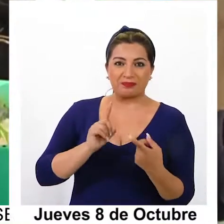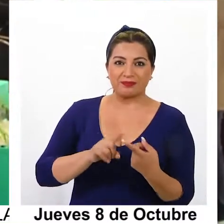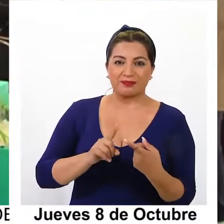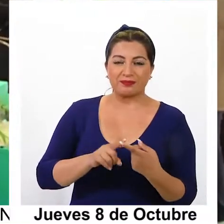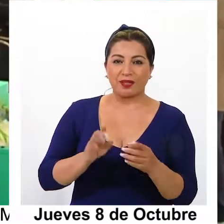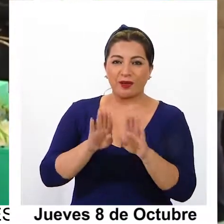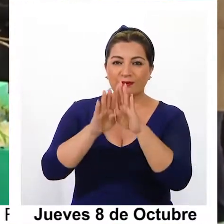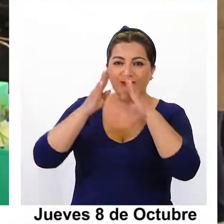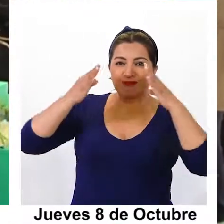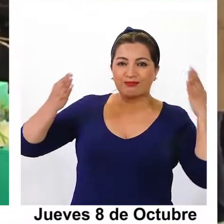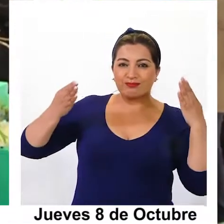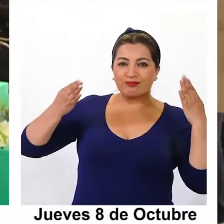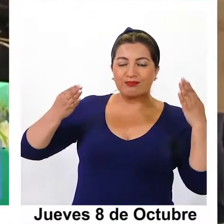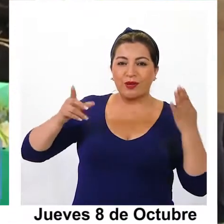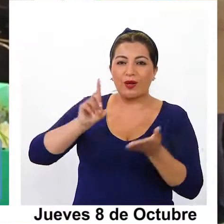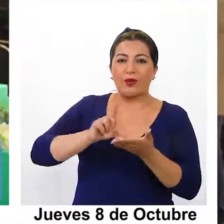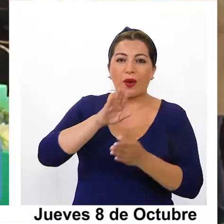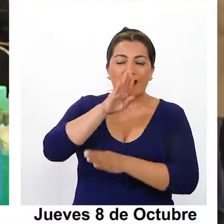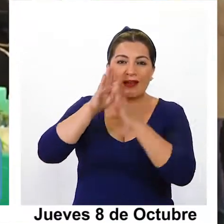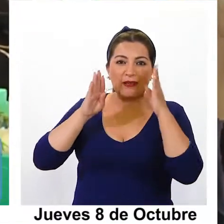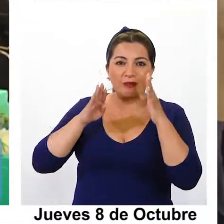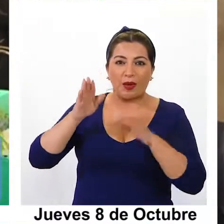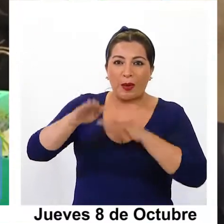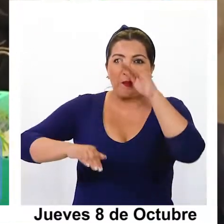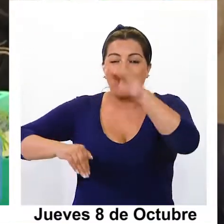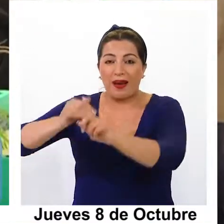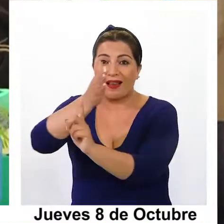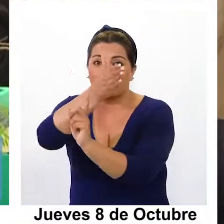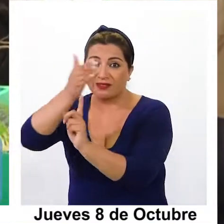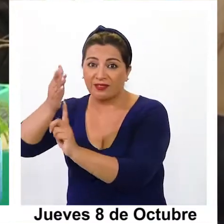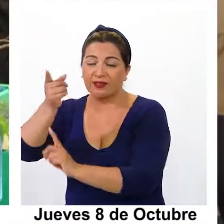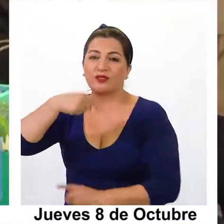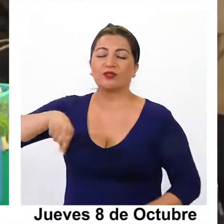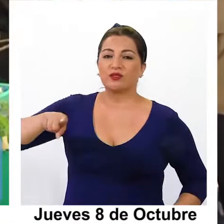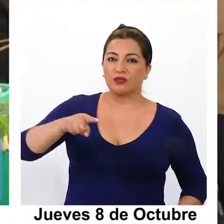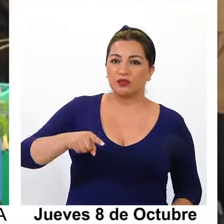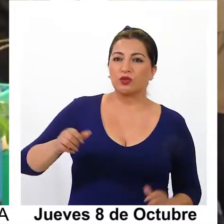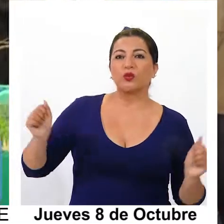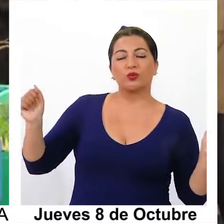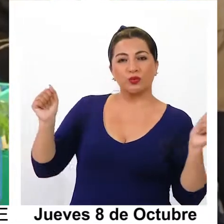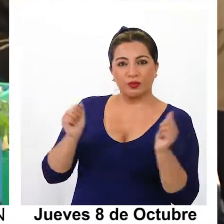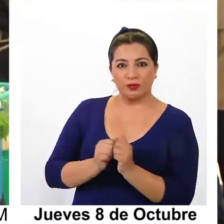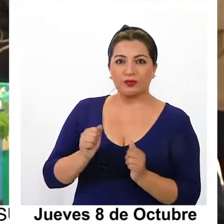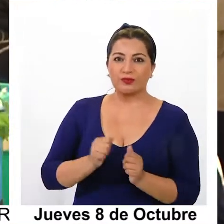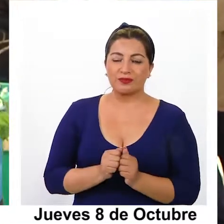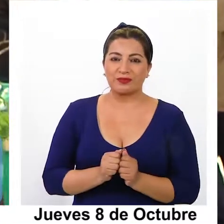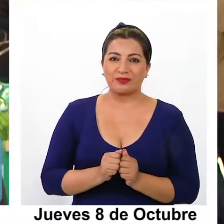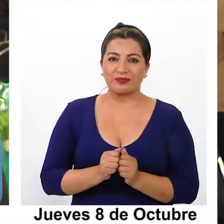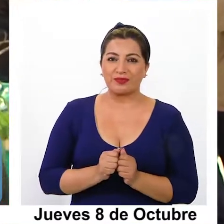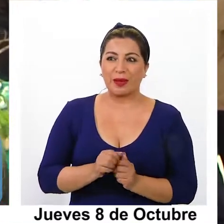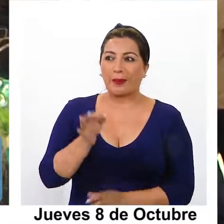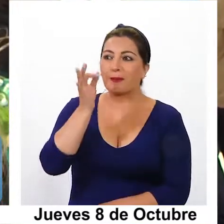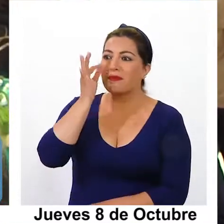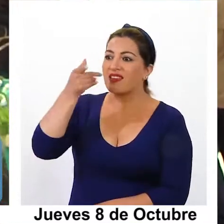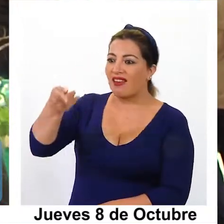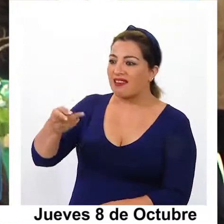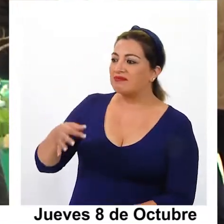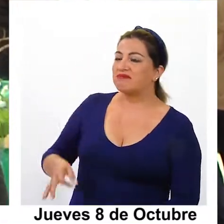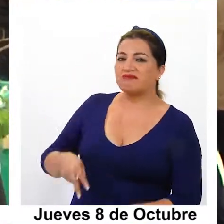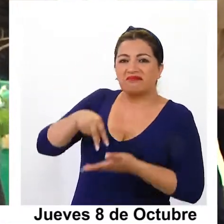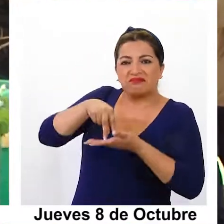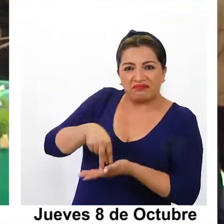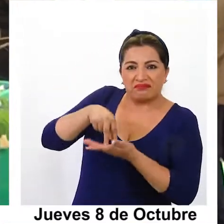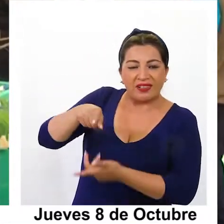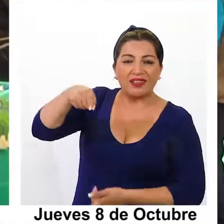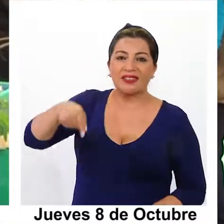en la reapertura del punto limpio aquí de Playa Brava, hemos venido a acompañar y poder ver aquí en terreno